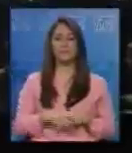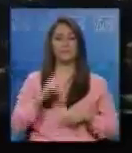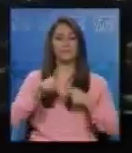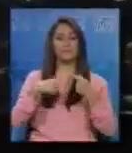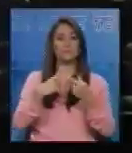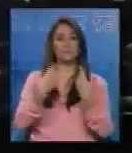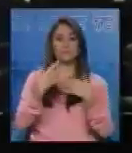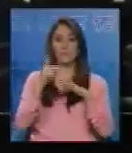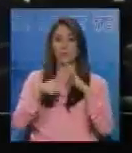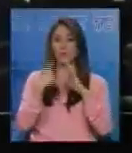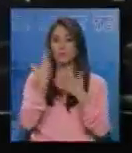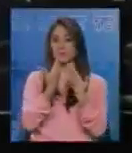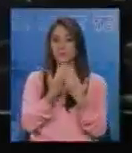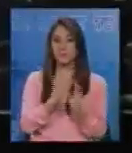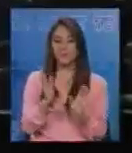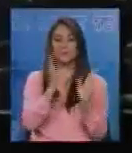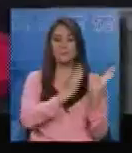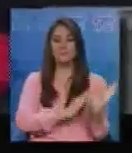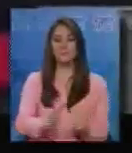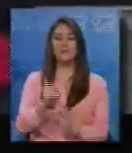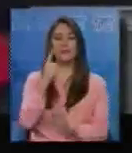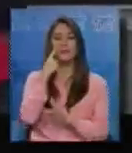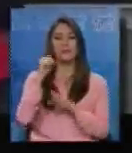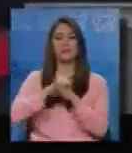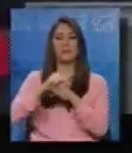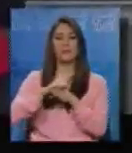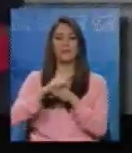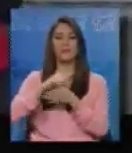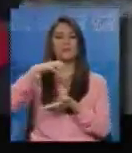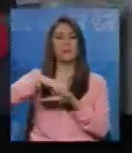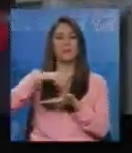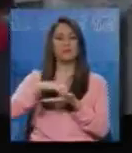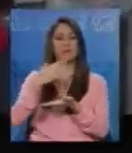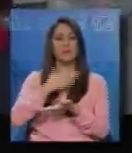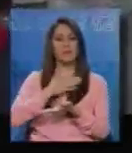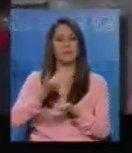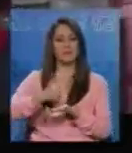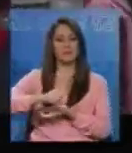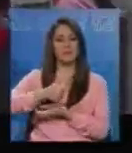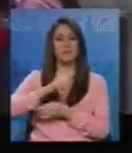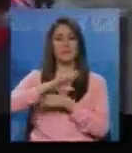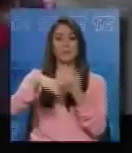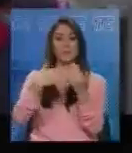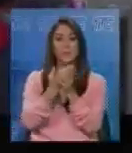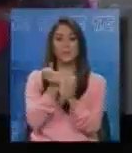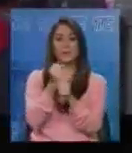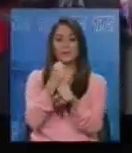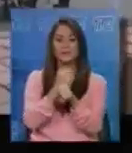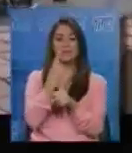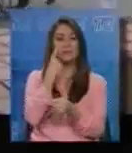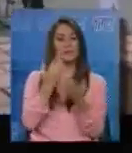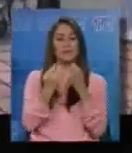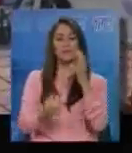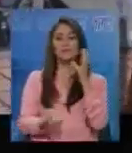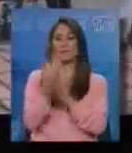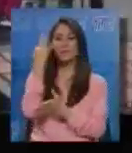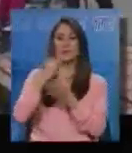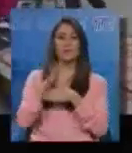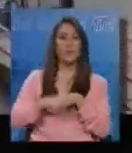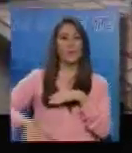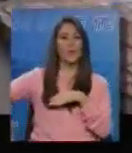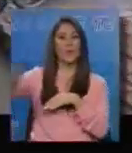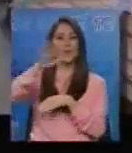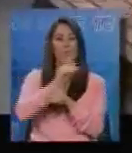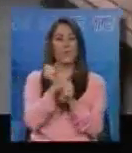que estén preparadas las autoridades, se desarrollará un simulacro provincial en donde participarán todos los actores en una posible erupción volcánica, en